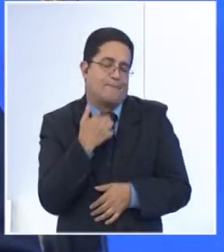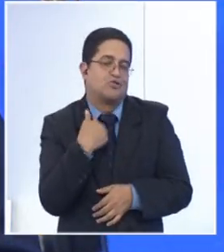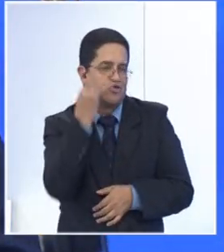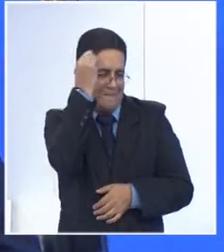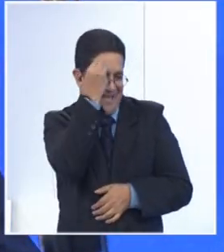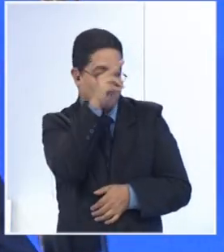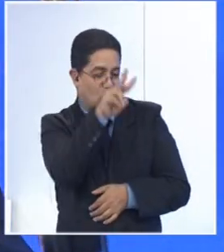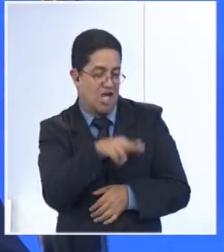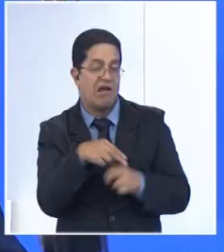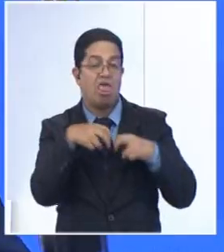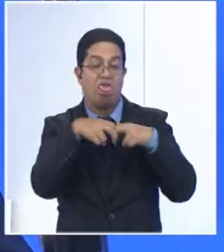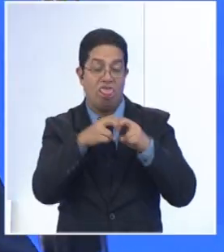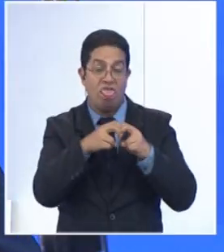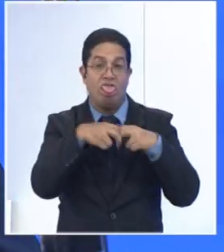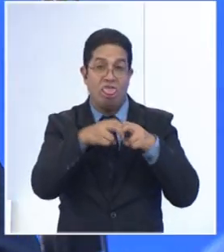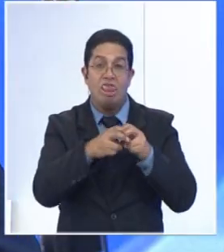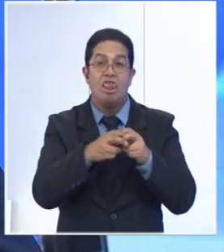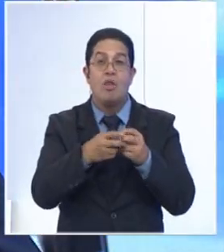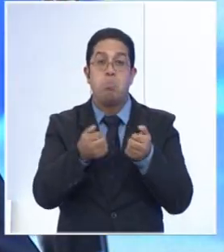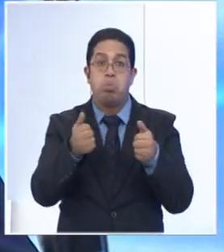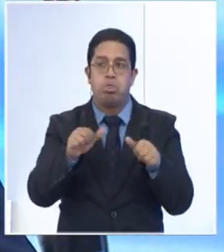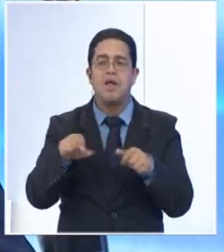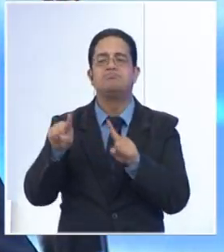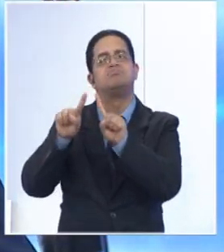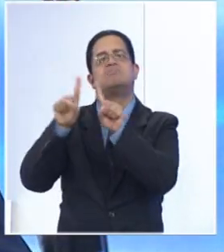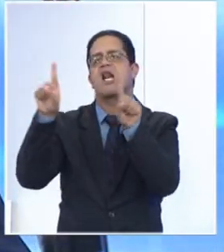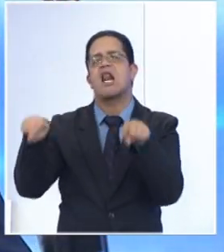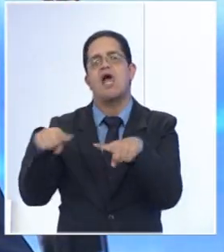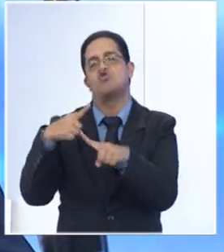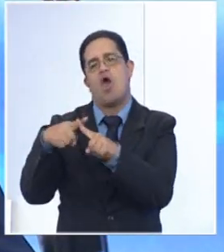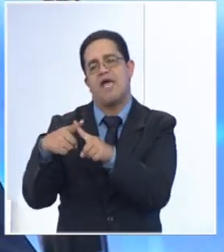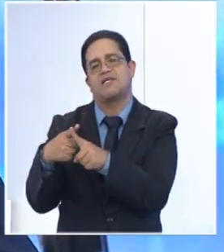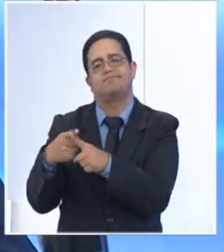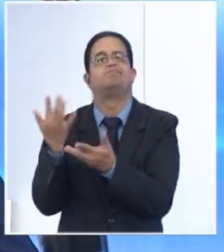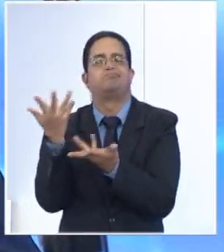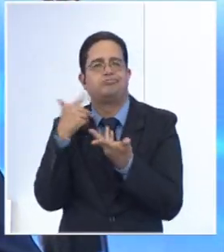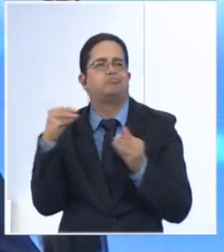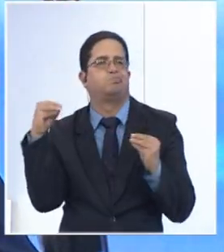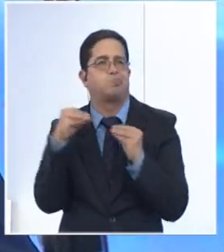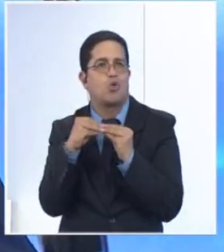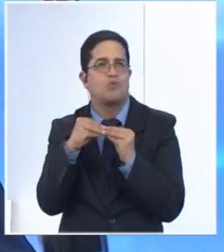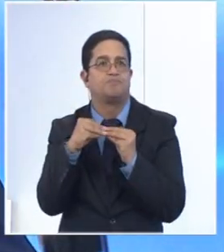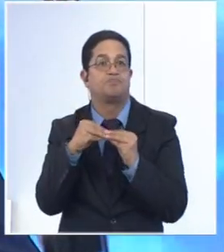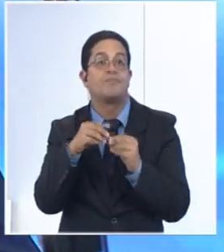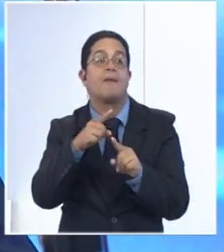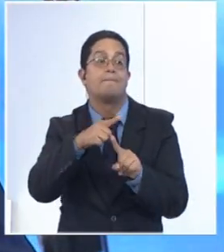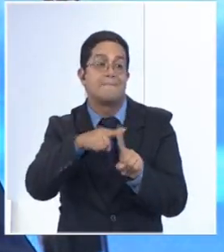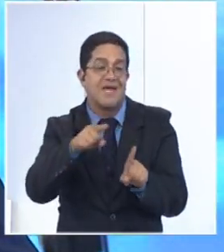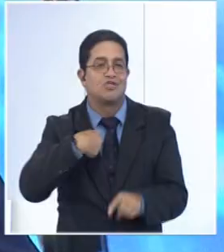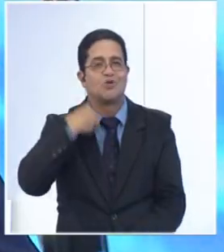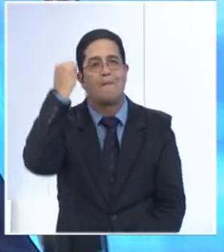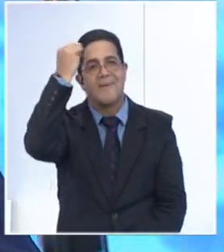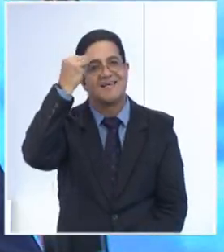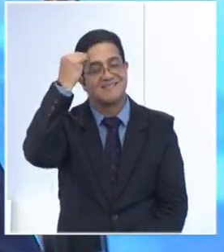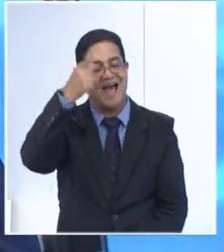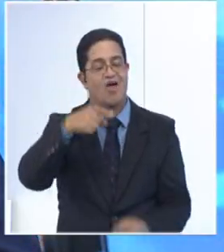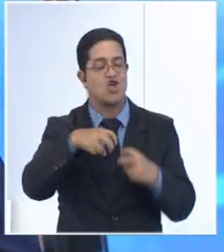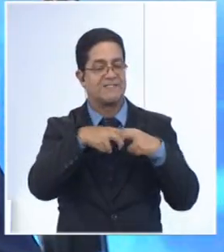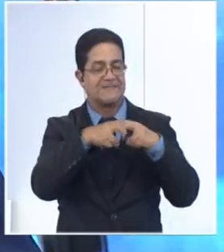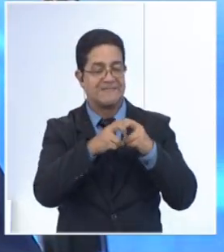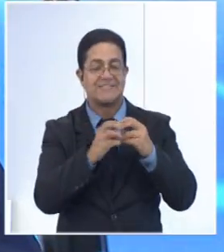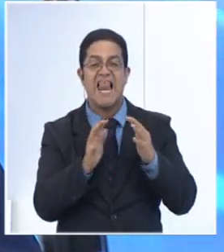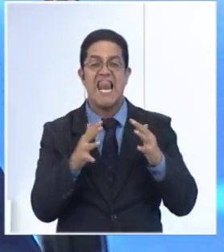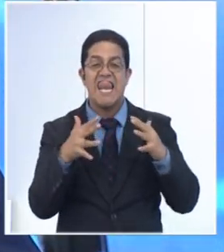de la articulación, probablemente una radiología simple nos va a dar todo lo que necesitamos. Ahora, si estamos pensando en que es una lesión ligamentaria,